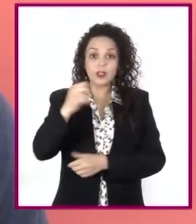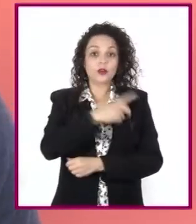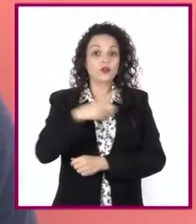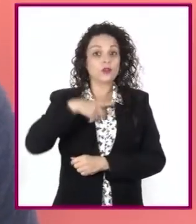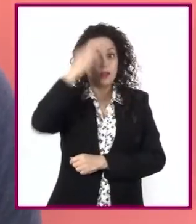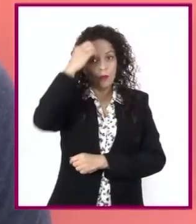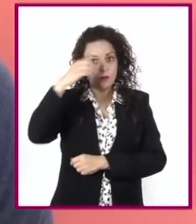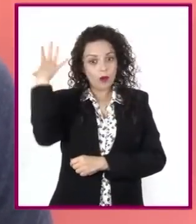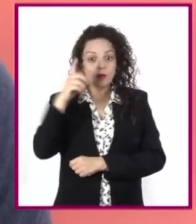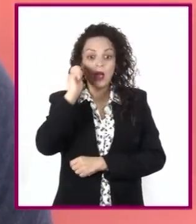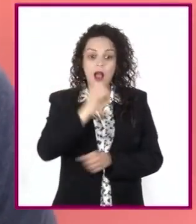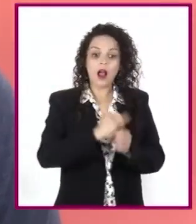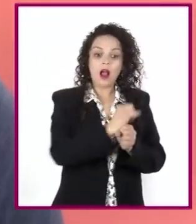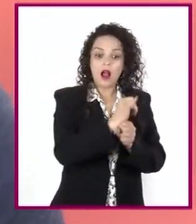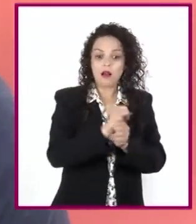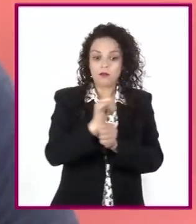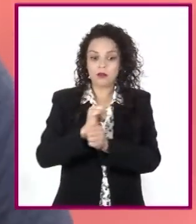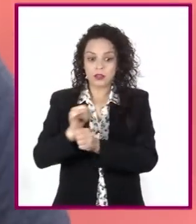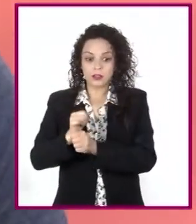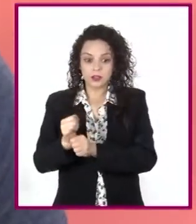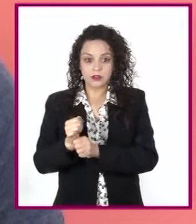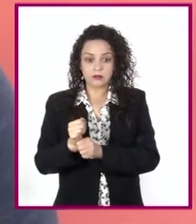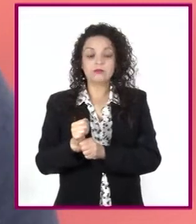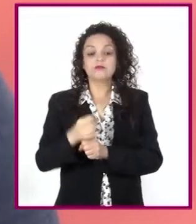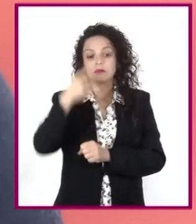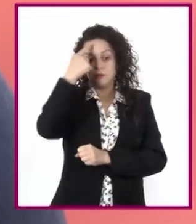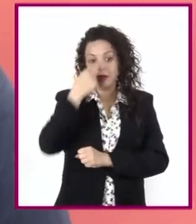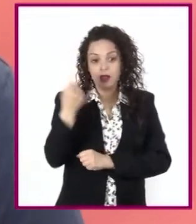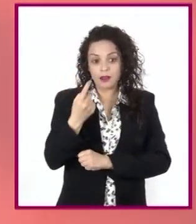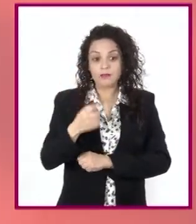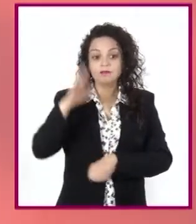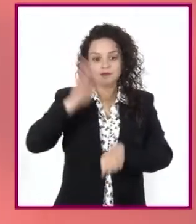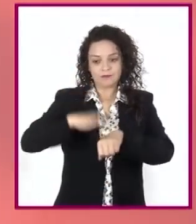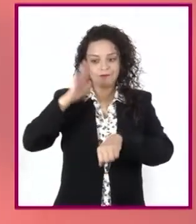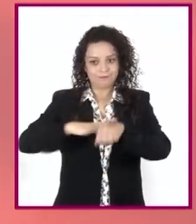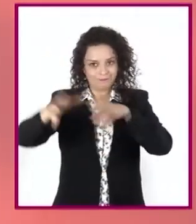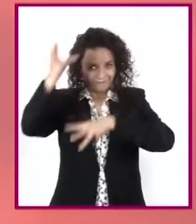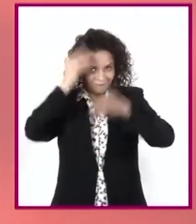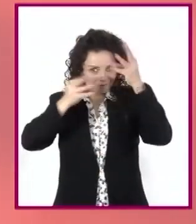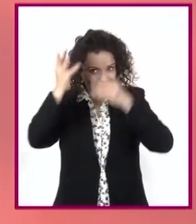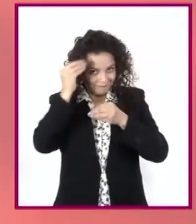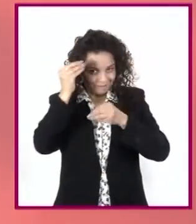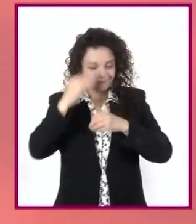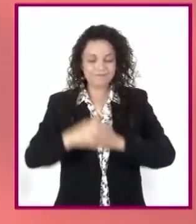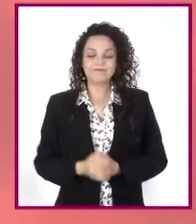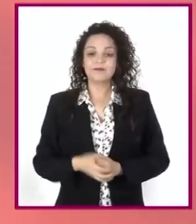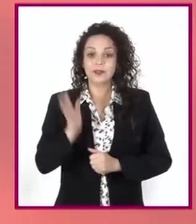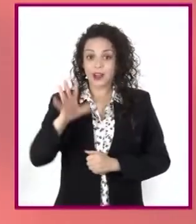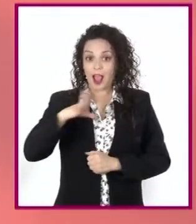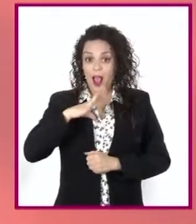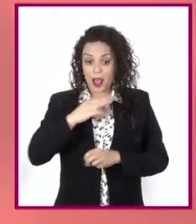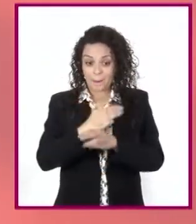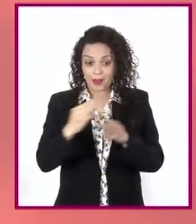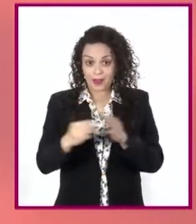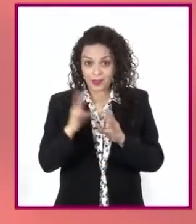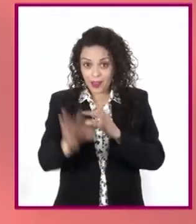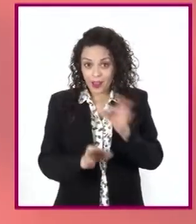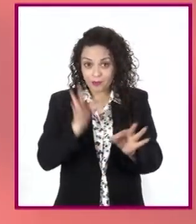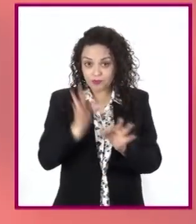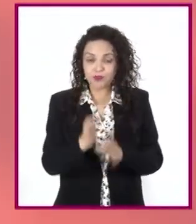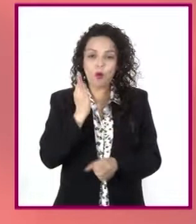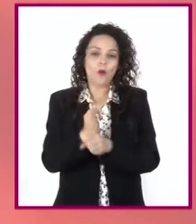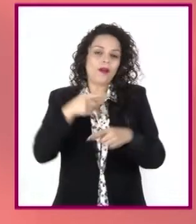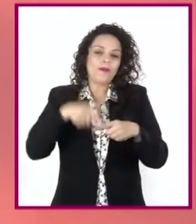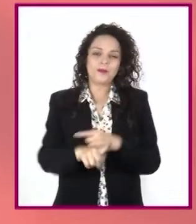realizar investigación por su cuenta para acrecentar sus conocimientos. Ahora que ya tienen los materiales listos, vamos a comenzar.